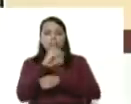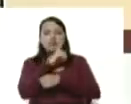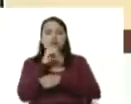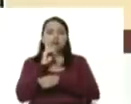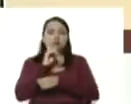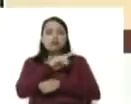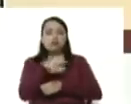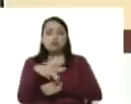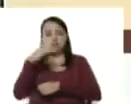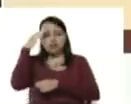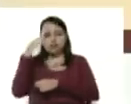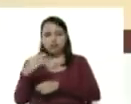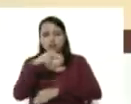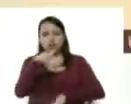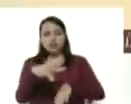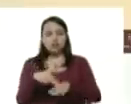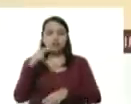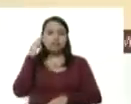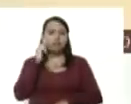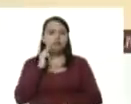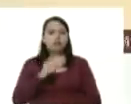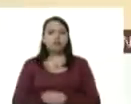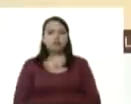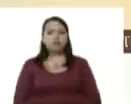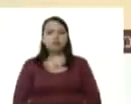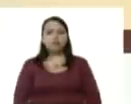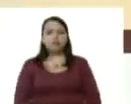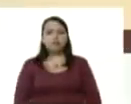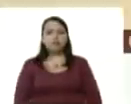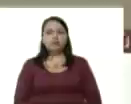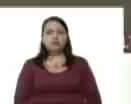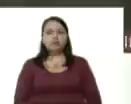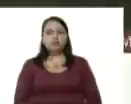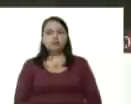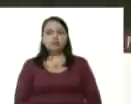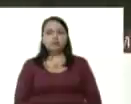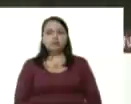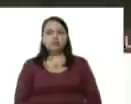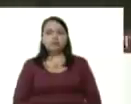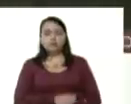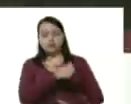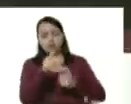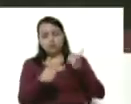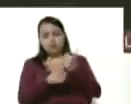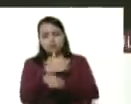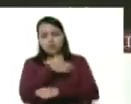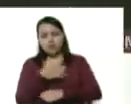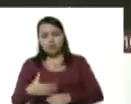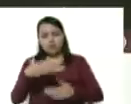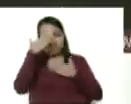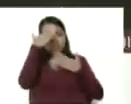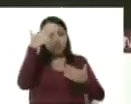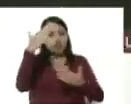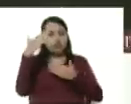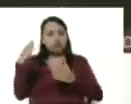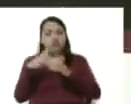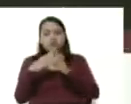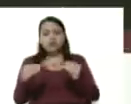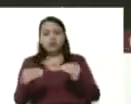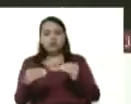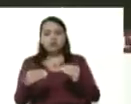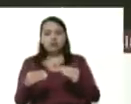Bolivariana. Bueno, muchas gracias, señora vicepresidenta. Saludo a todos